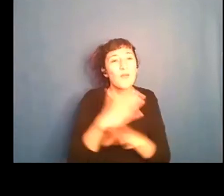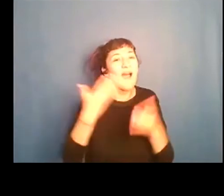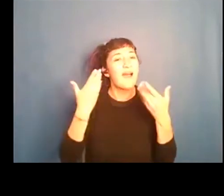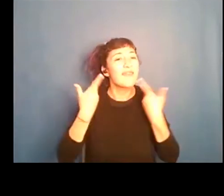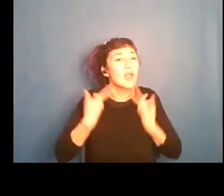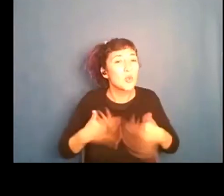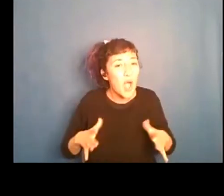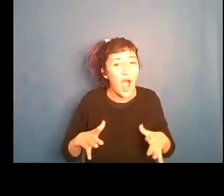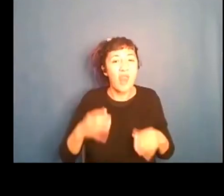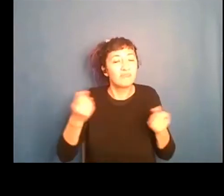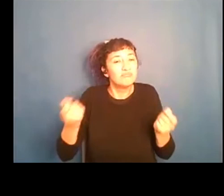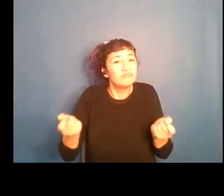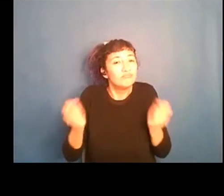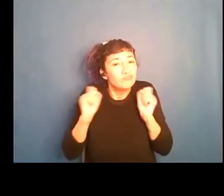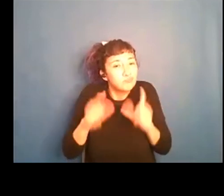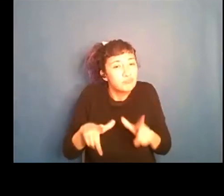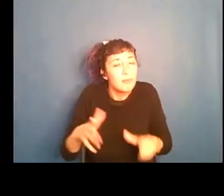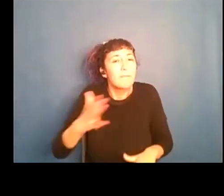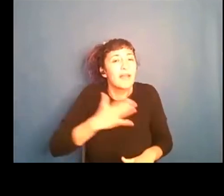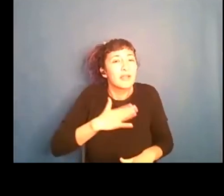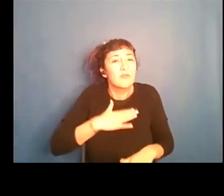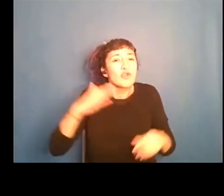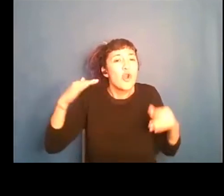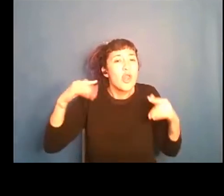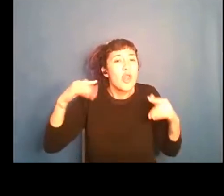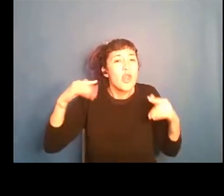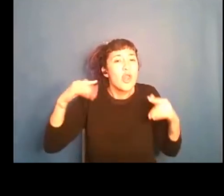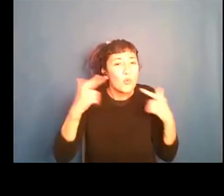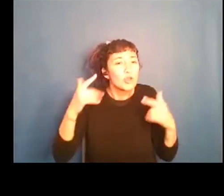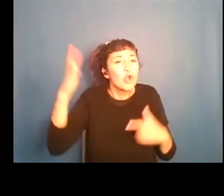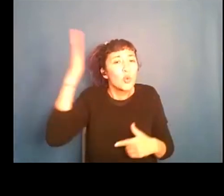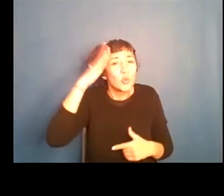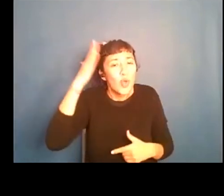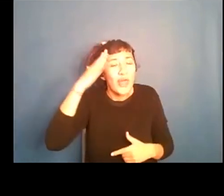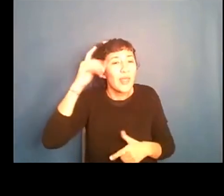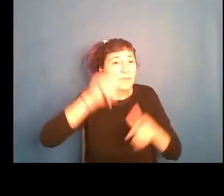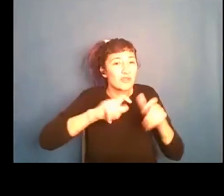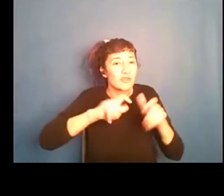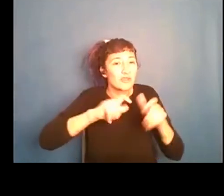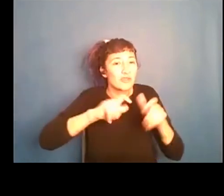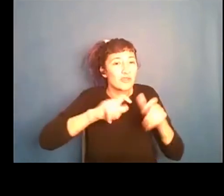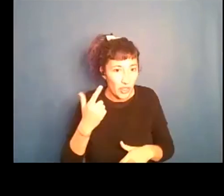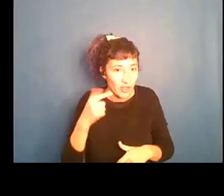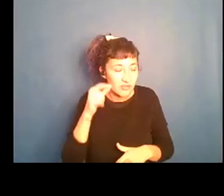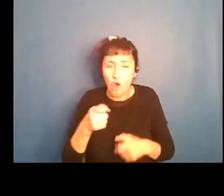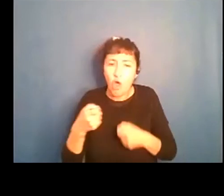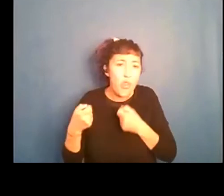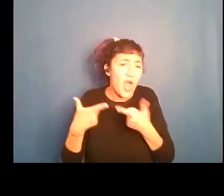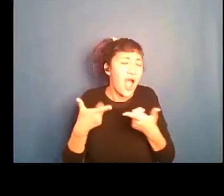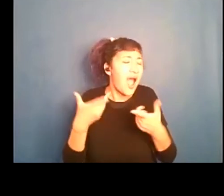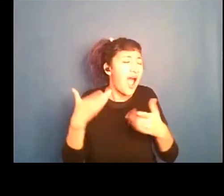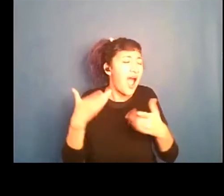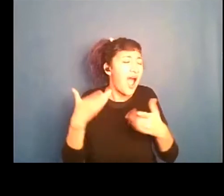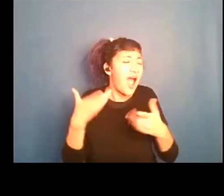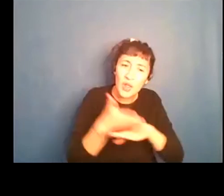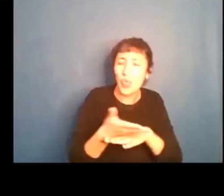originaria, de patrimonio lingüístico y cultural de la comunidad sorda, donde esto va a brindar la accesibilidad, la libertad y